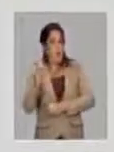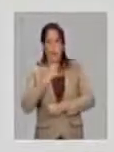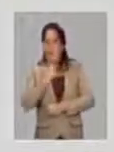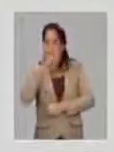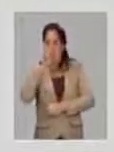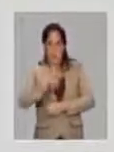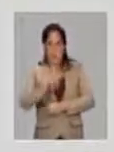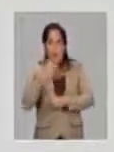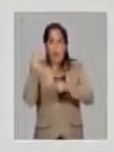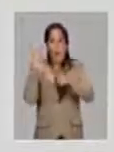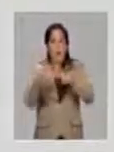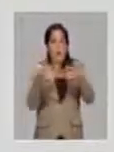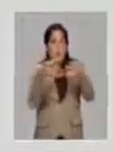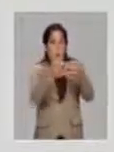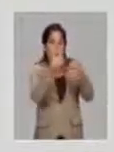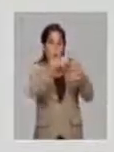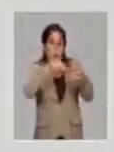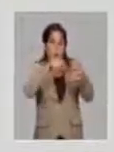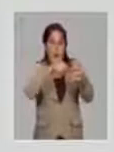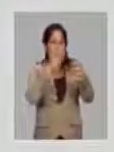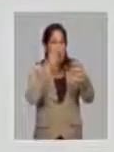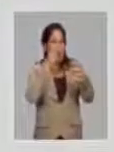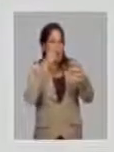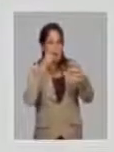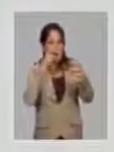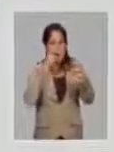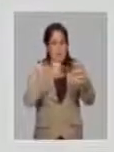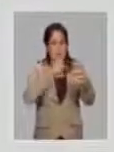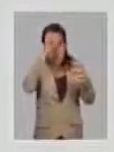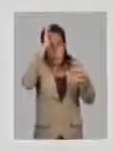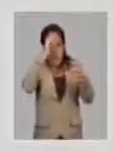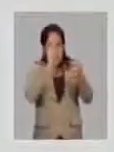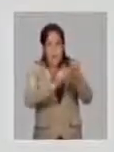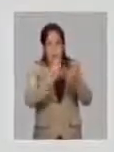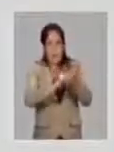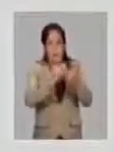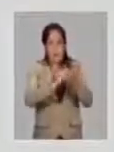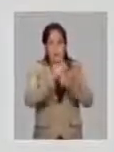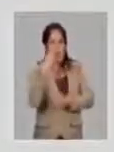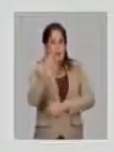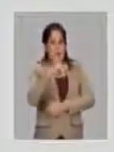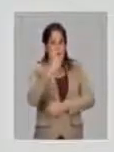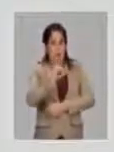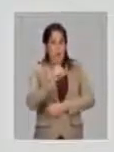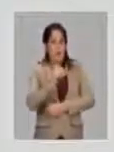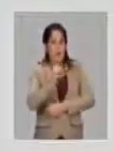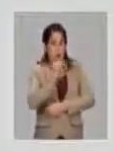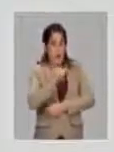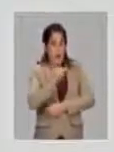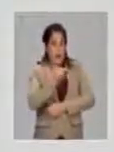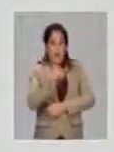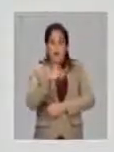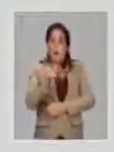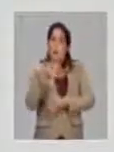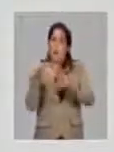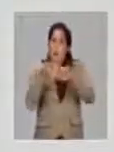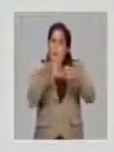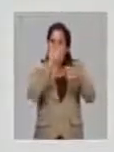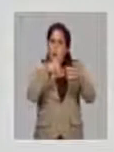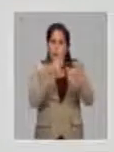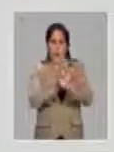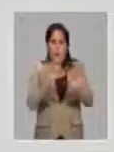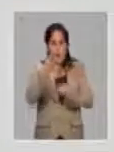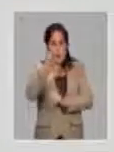nosotros mismos, sino por este comité que ha sido convocado por el Centro Coordinador de Ensayos Clínicos, y ha convocado